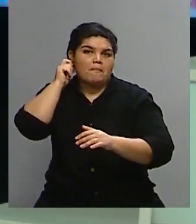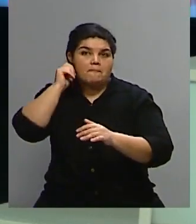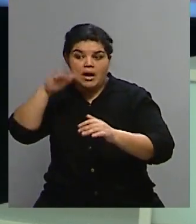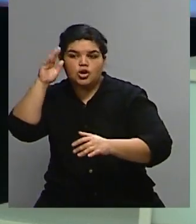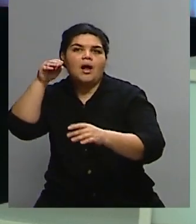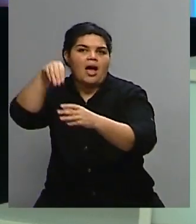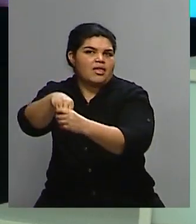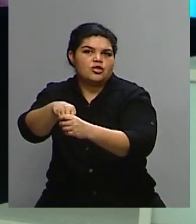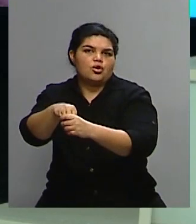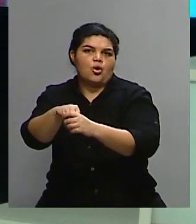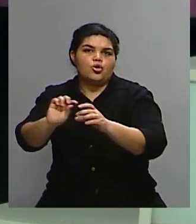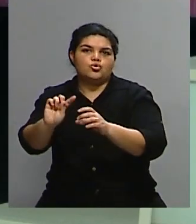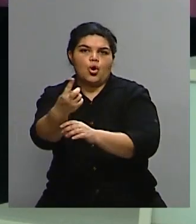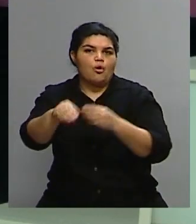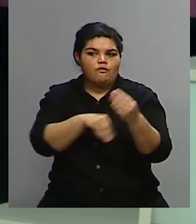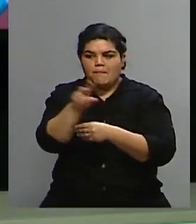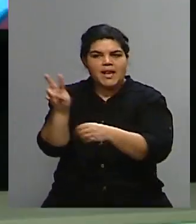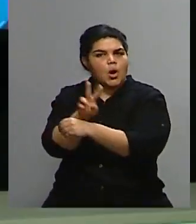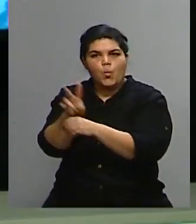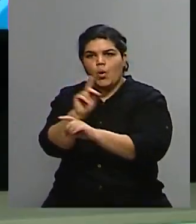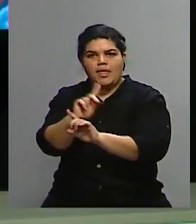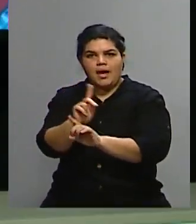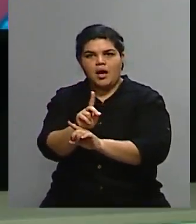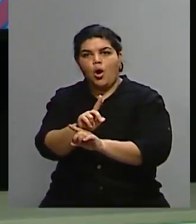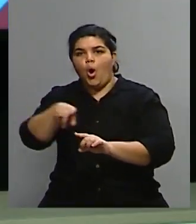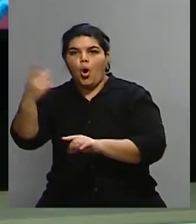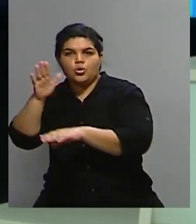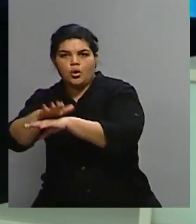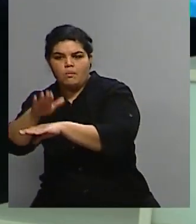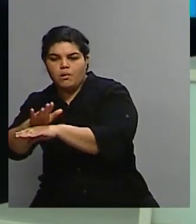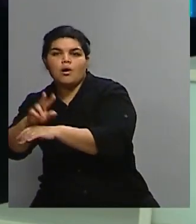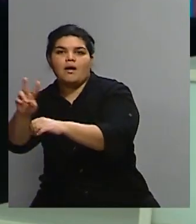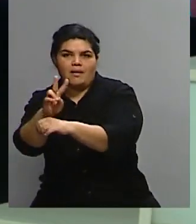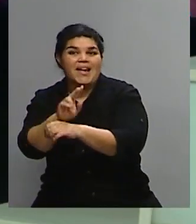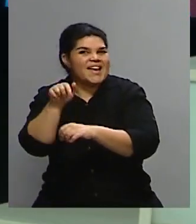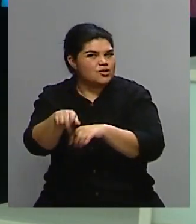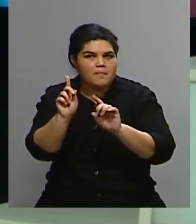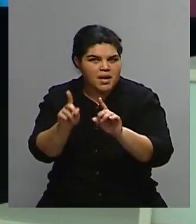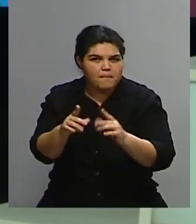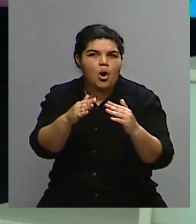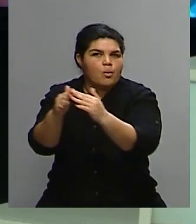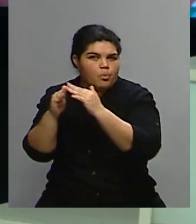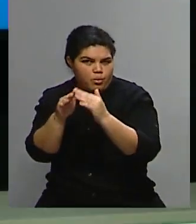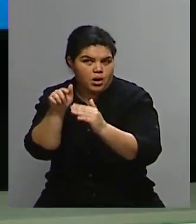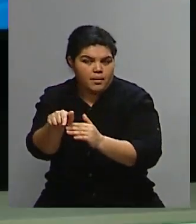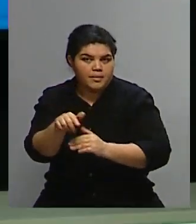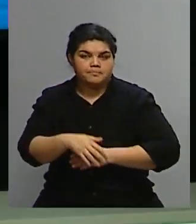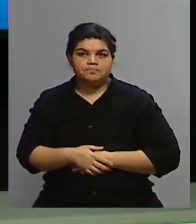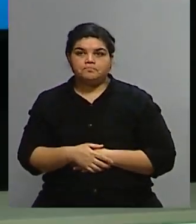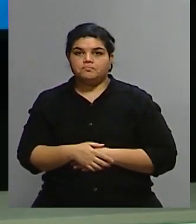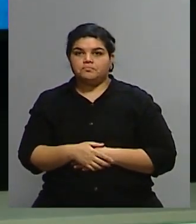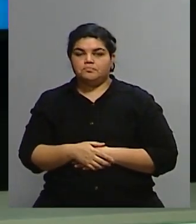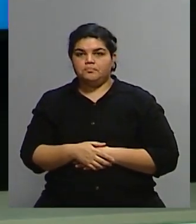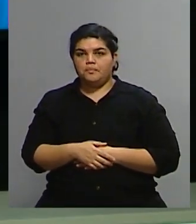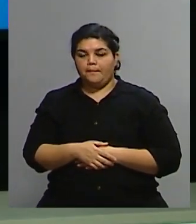respetar su autonomía, de que si están en condiciones de ser autónomos, seguir, digamos, alimentando eso. Mira, eso